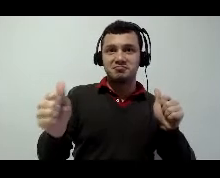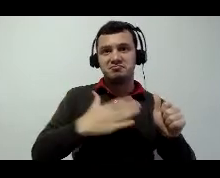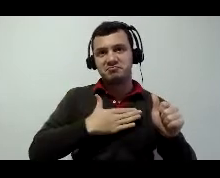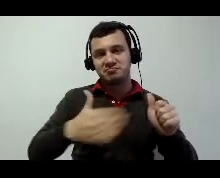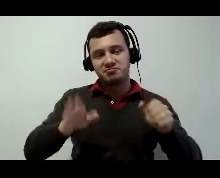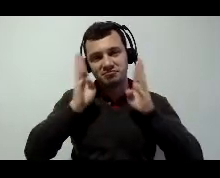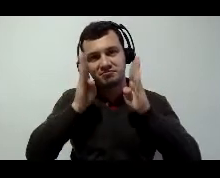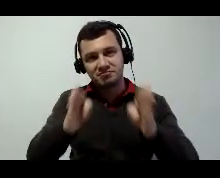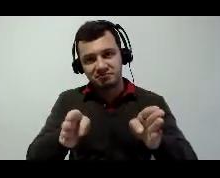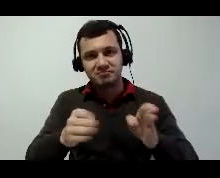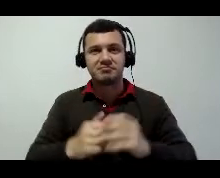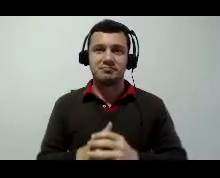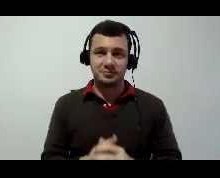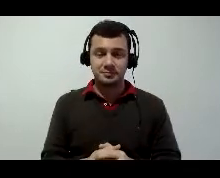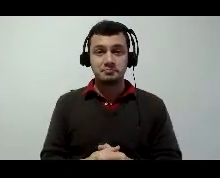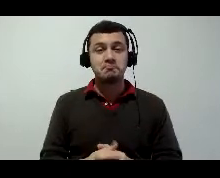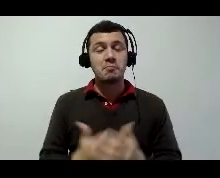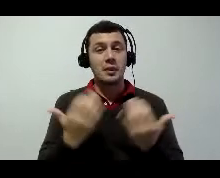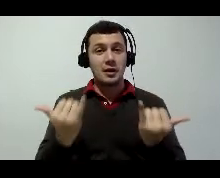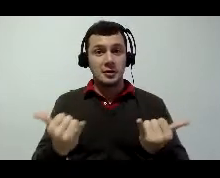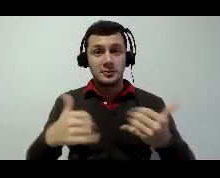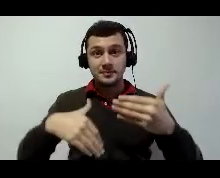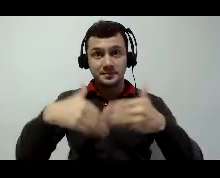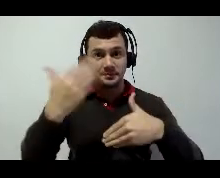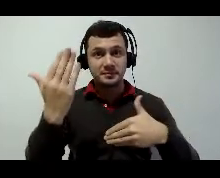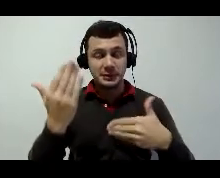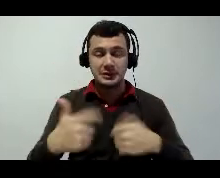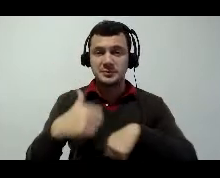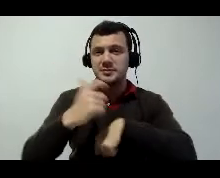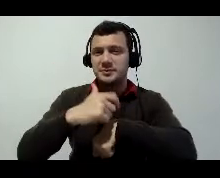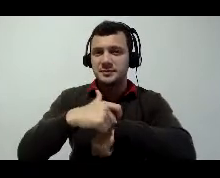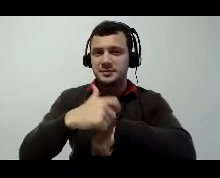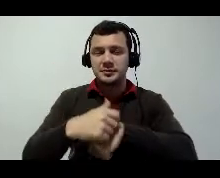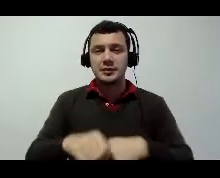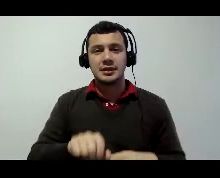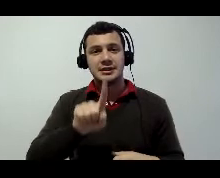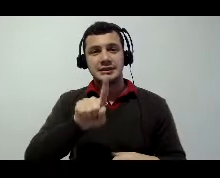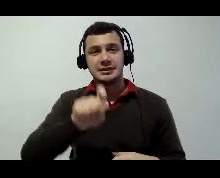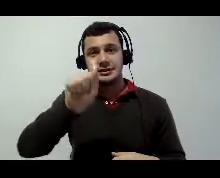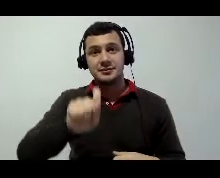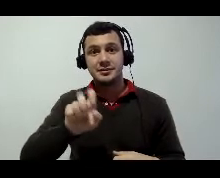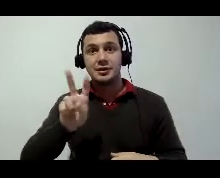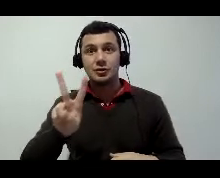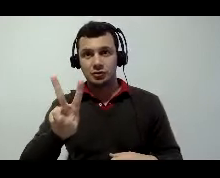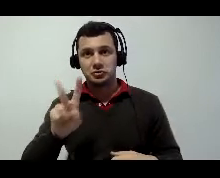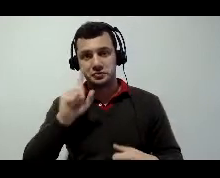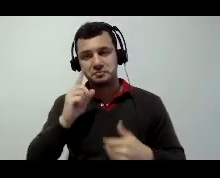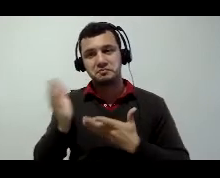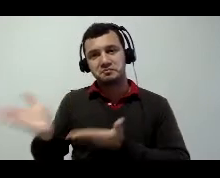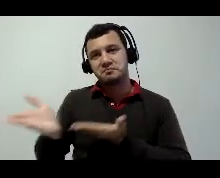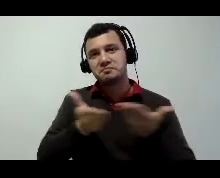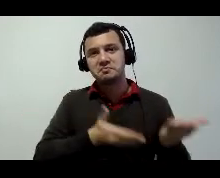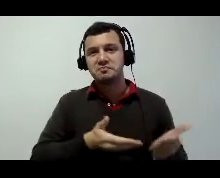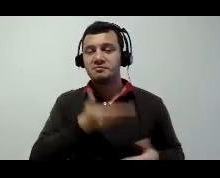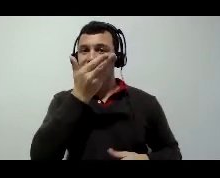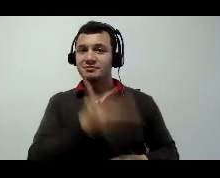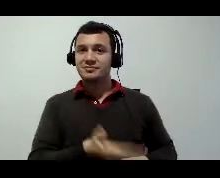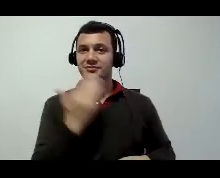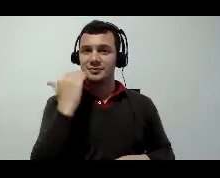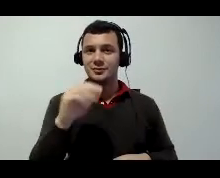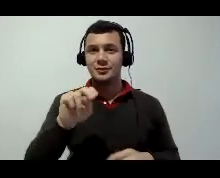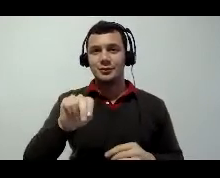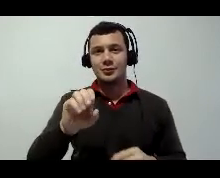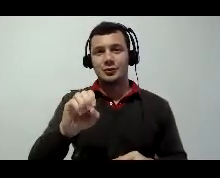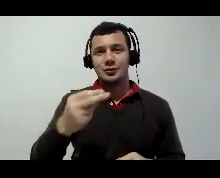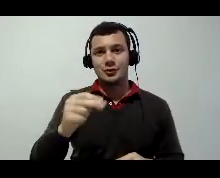sector. Para dar inicio a este evento, siendo las 6:02 de la tarde, le damos la bienvenida a Noelia para que empiece a compartir